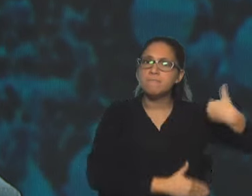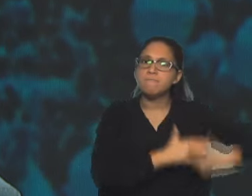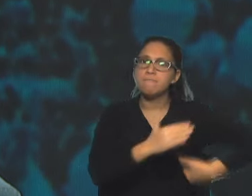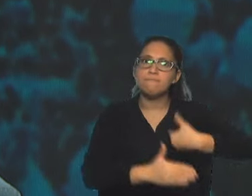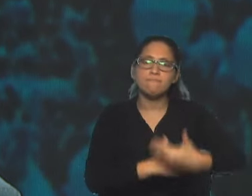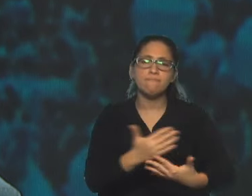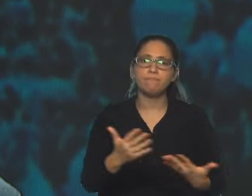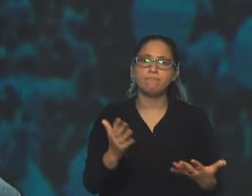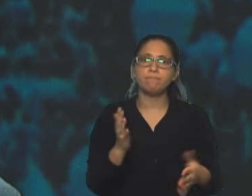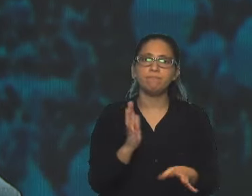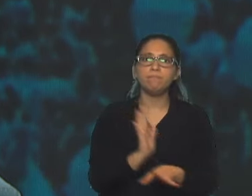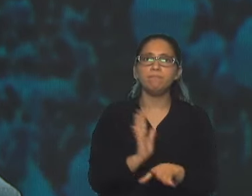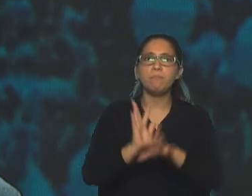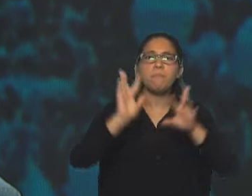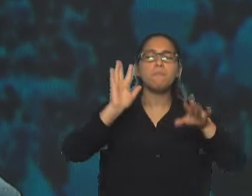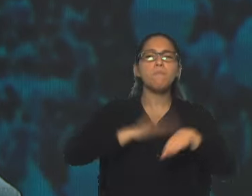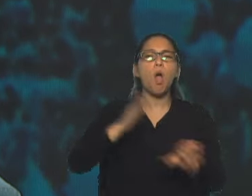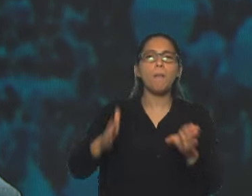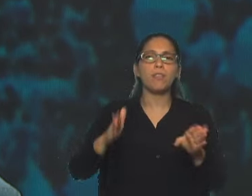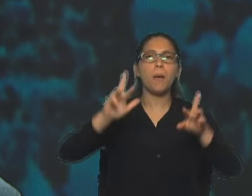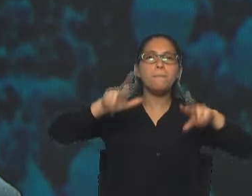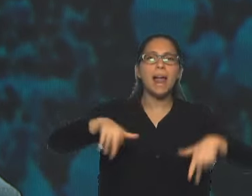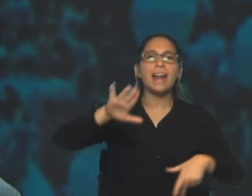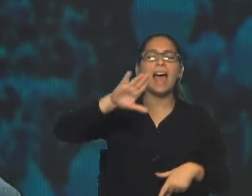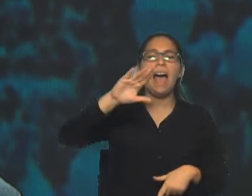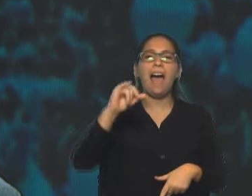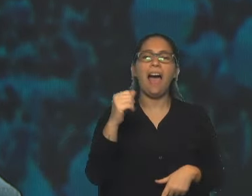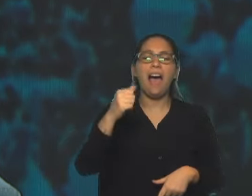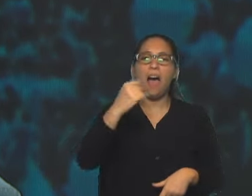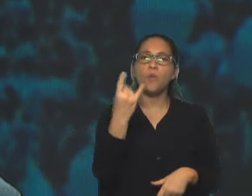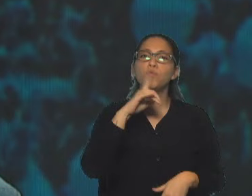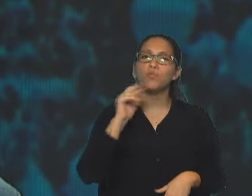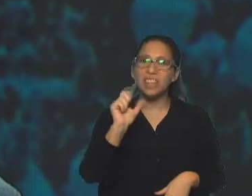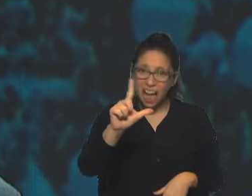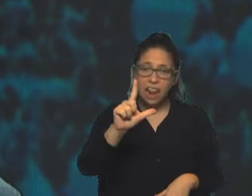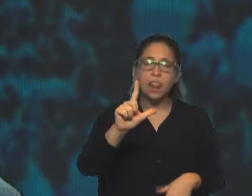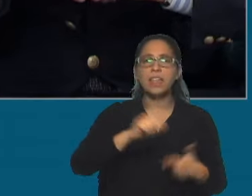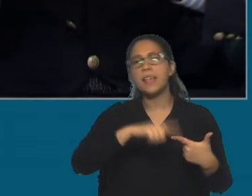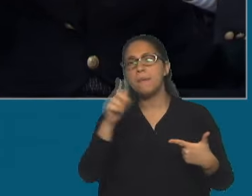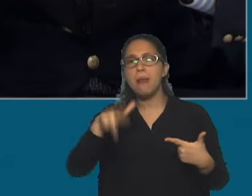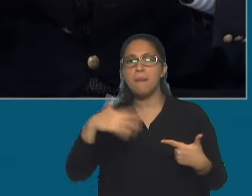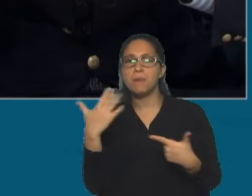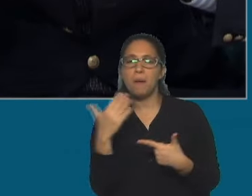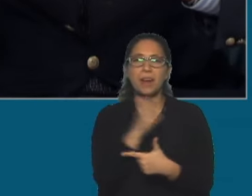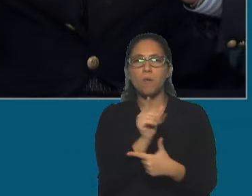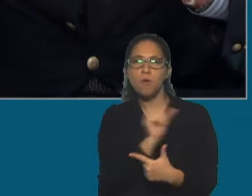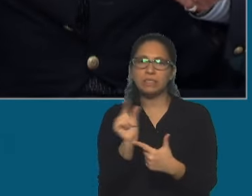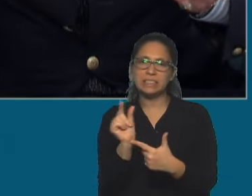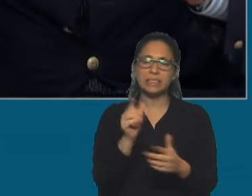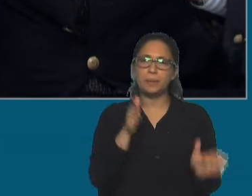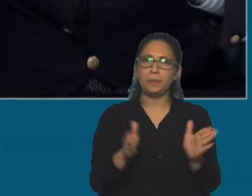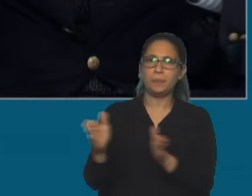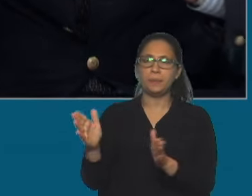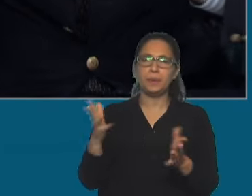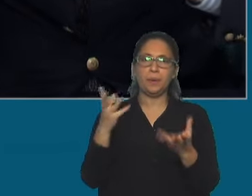de respiro con el plan austral, después otro con el plan primavera, pero bueno, el debacle fue inexorable. De Surril y Machinea. Claro,